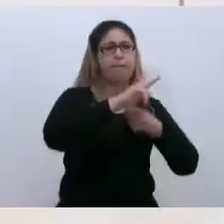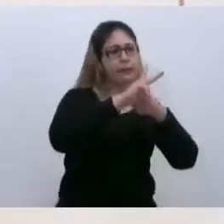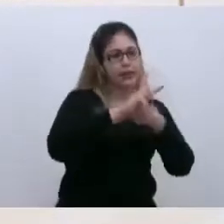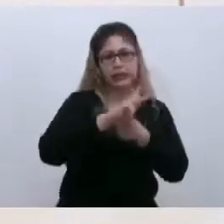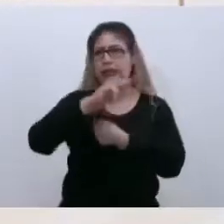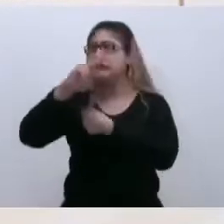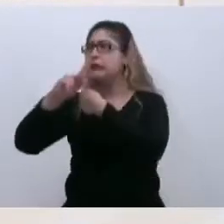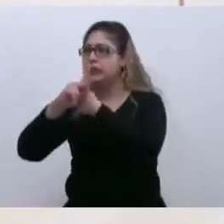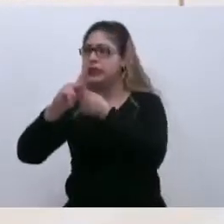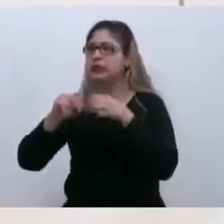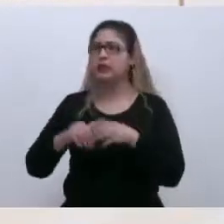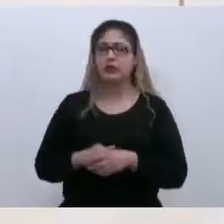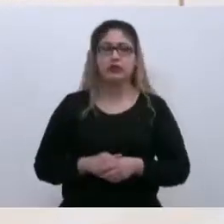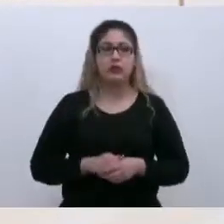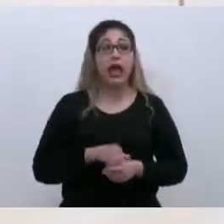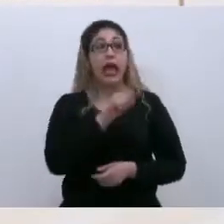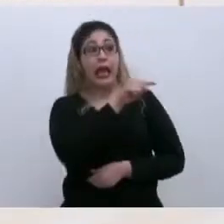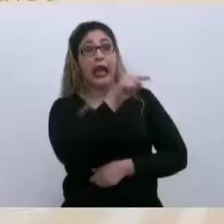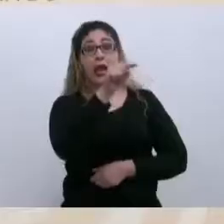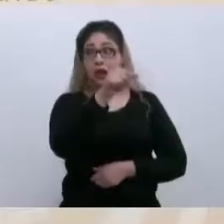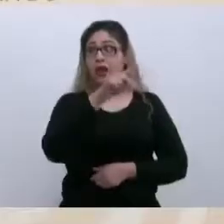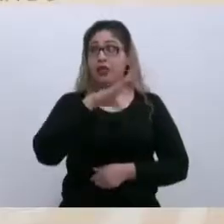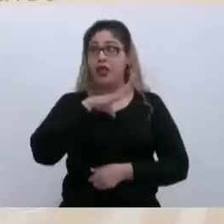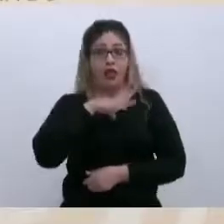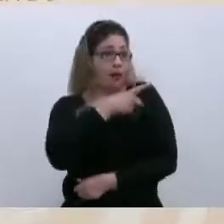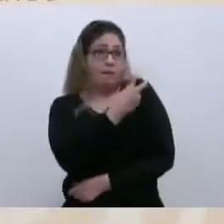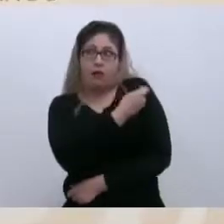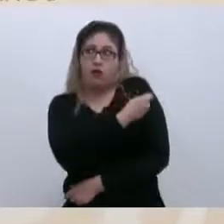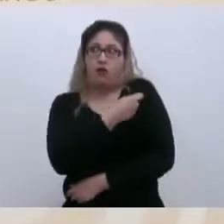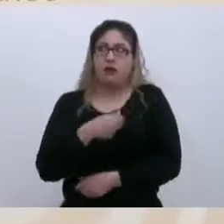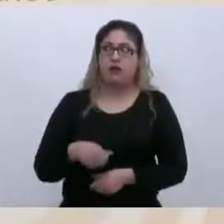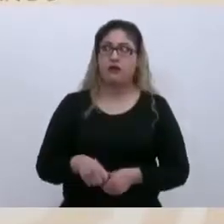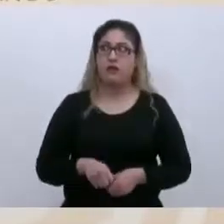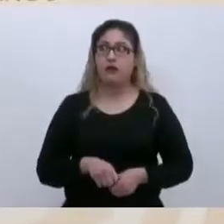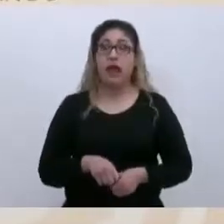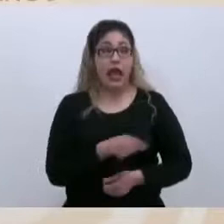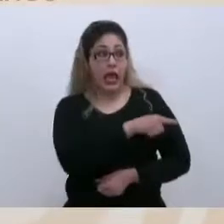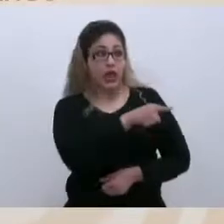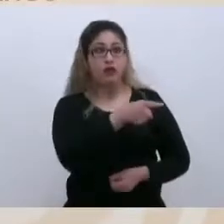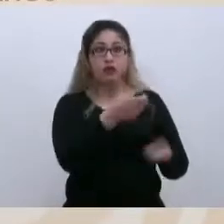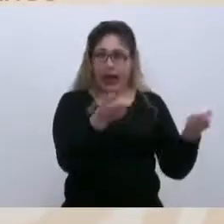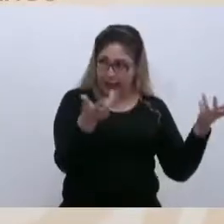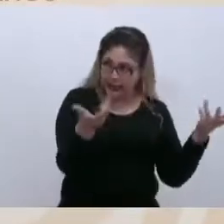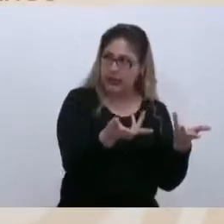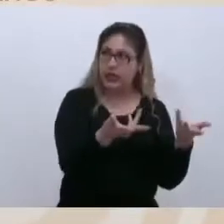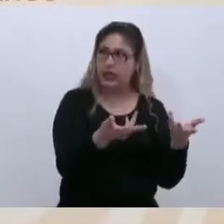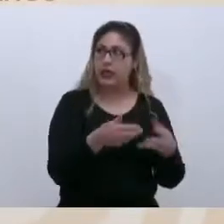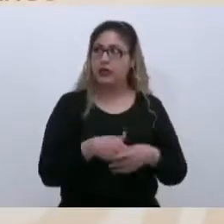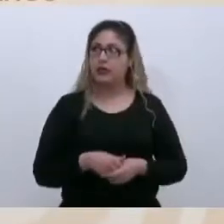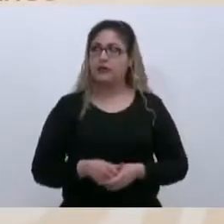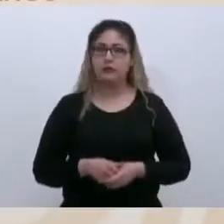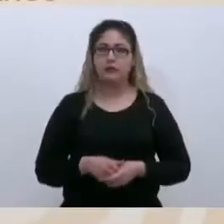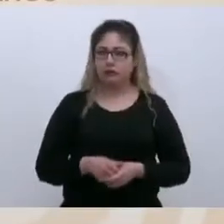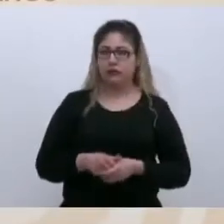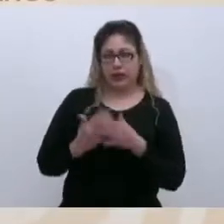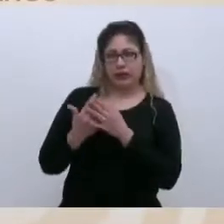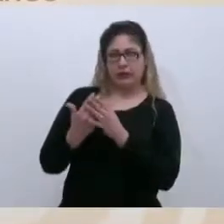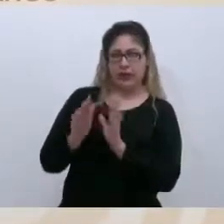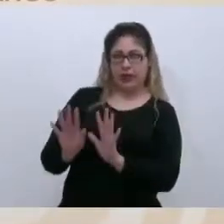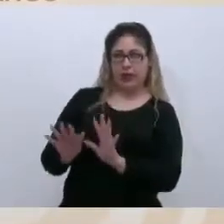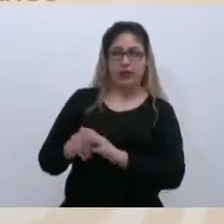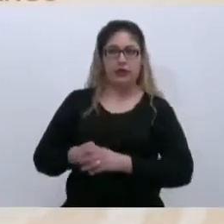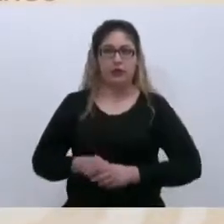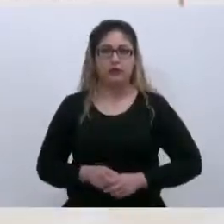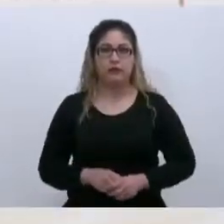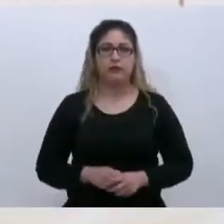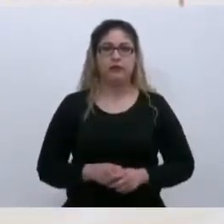de la salud, de atender la pandemia. Se pusieron de acuerdo los grupos.